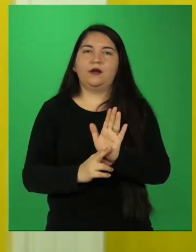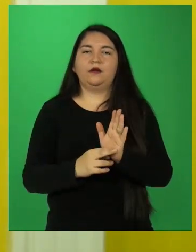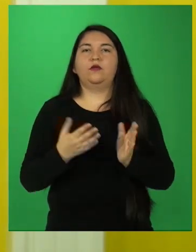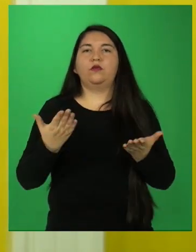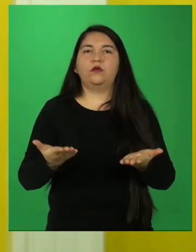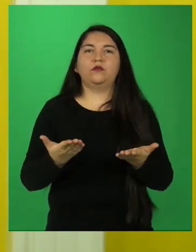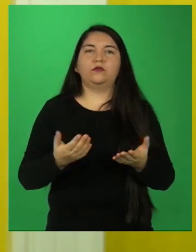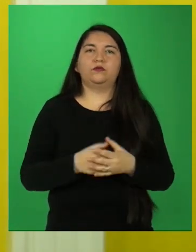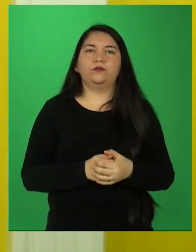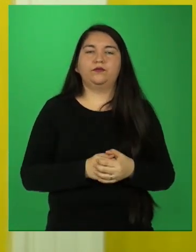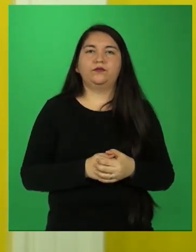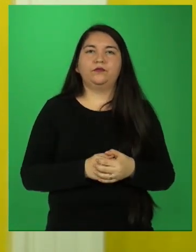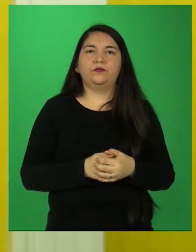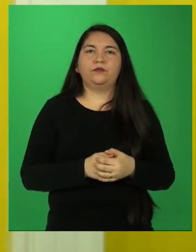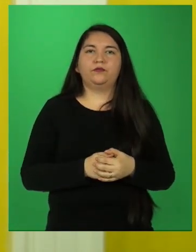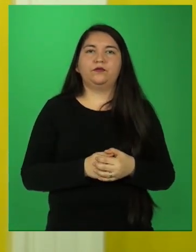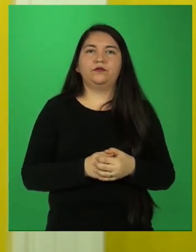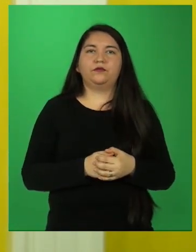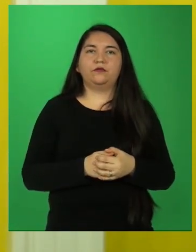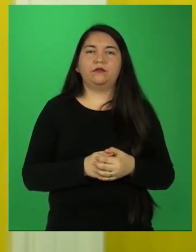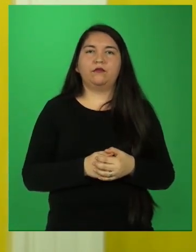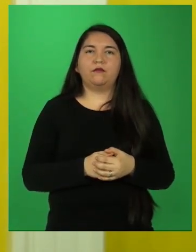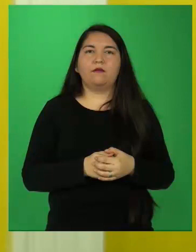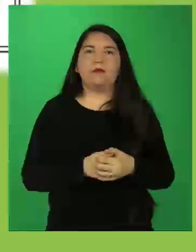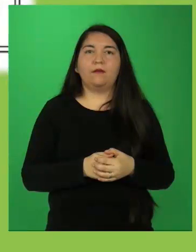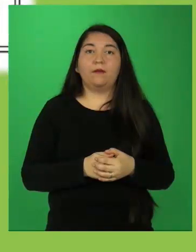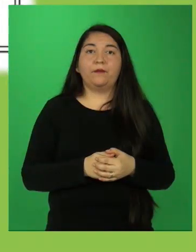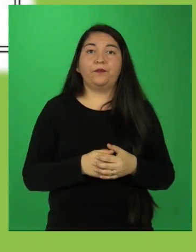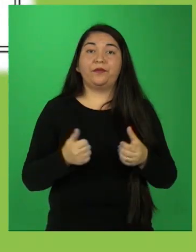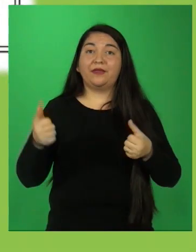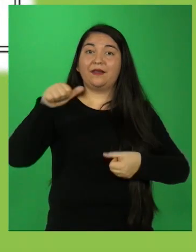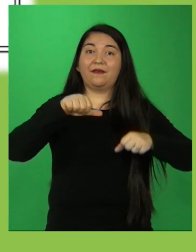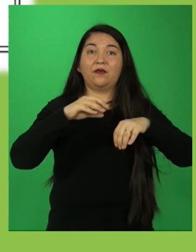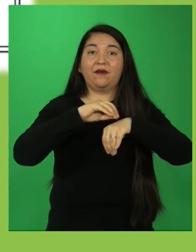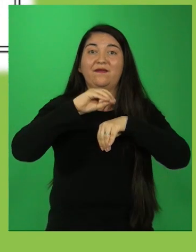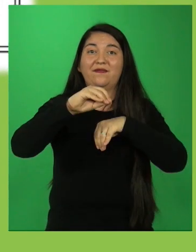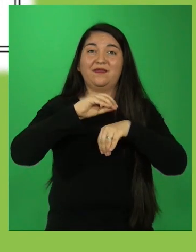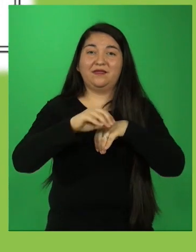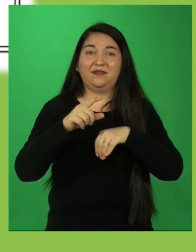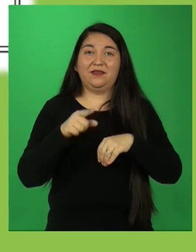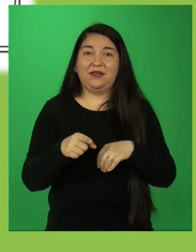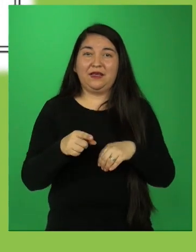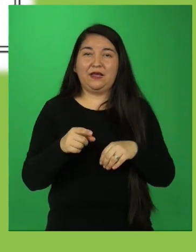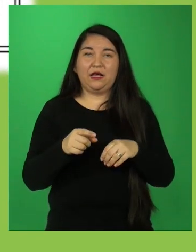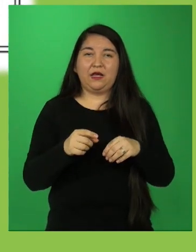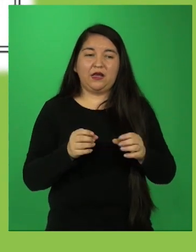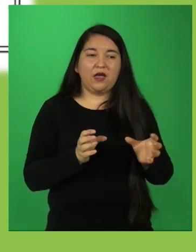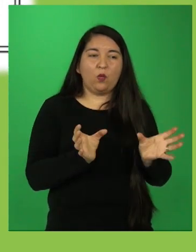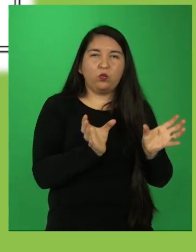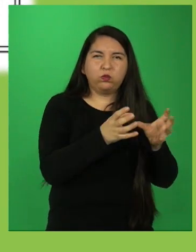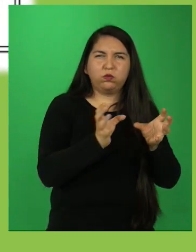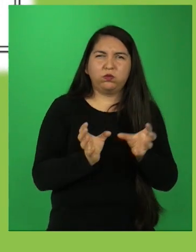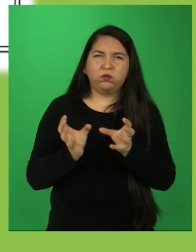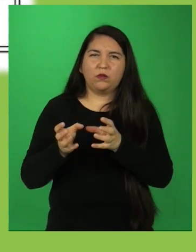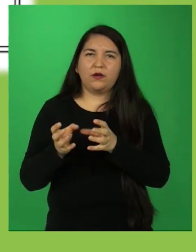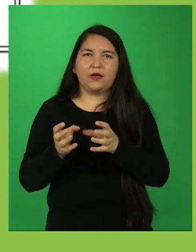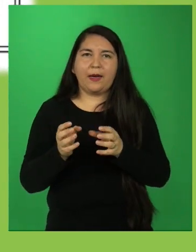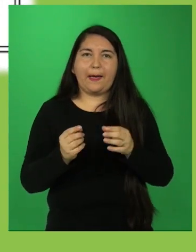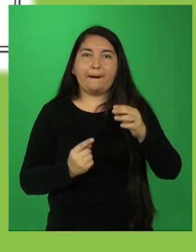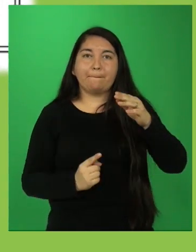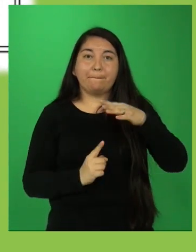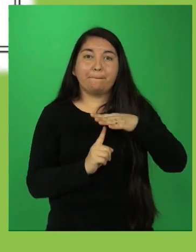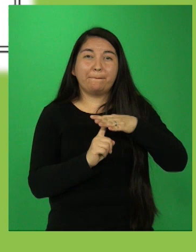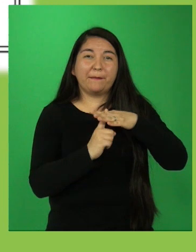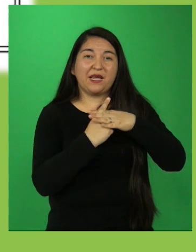de comprobar el evolucionismo. Y ellos dicen que los organismos parten a través de un origen en común.